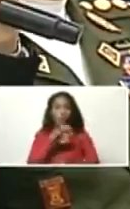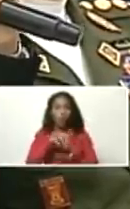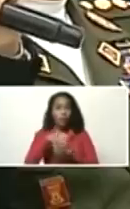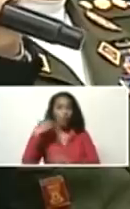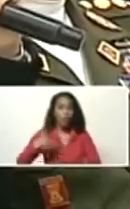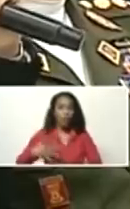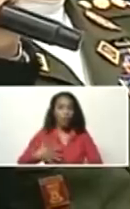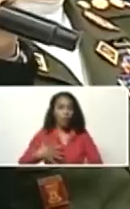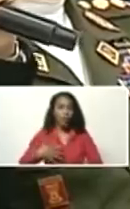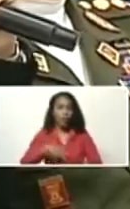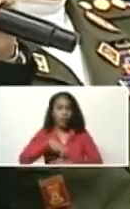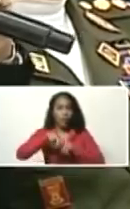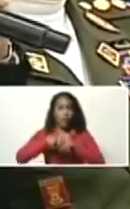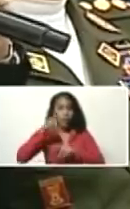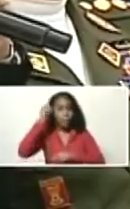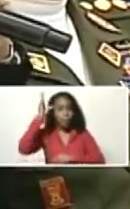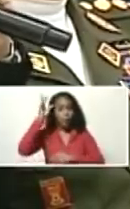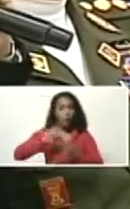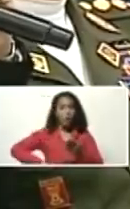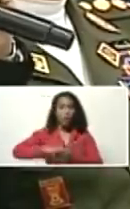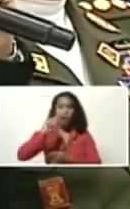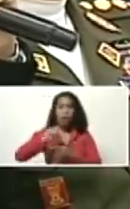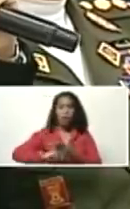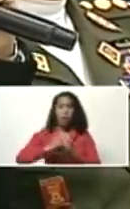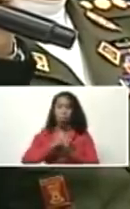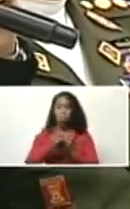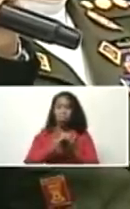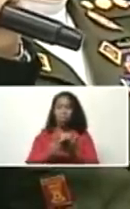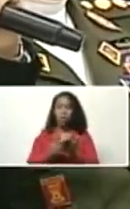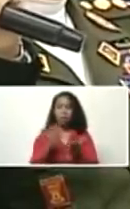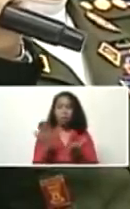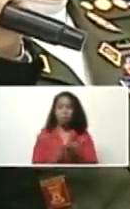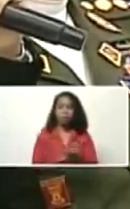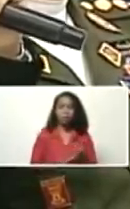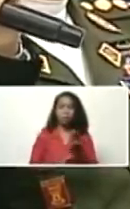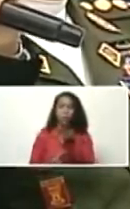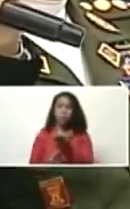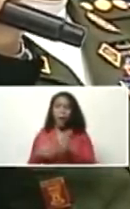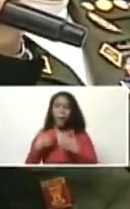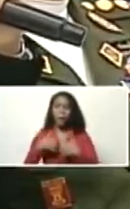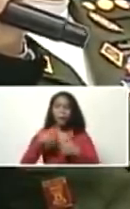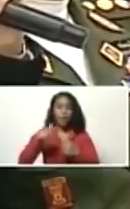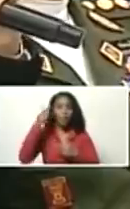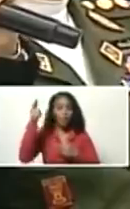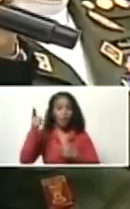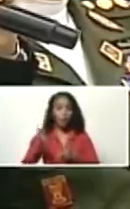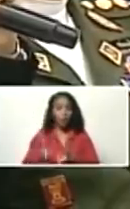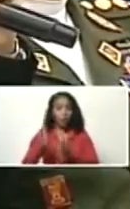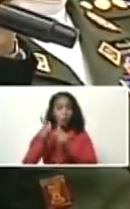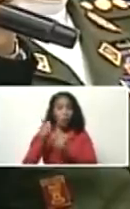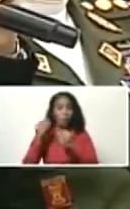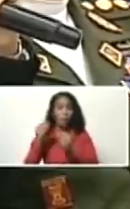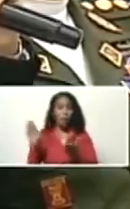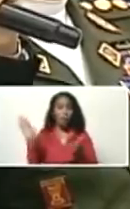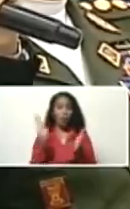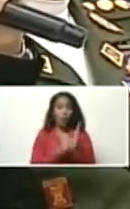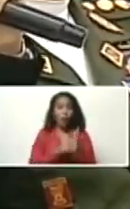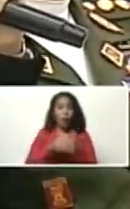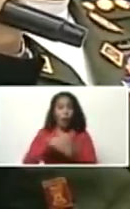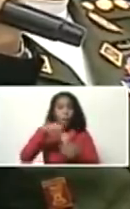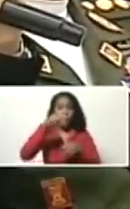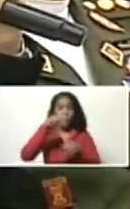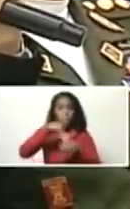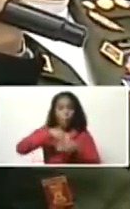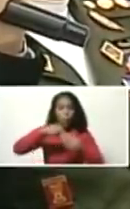Derecho, se siente en la capacidad de firmar un documento donde le presenta a una empresa extranjera la autorización para colocar minas